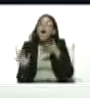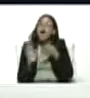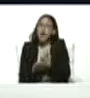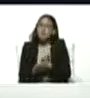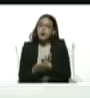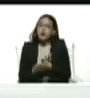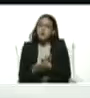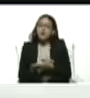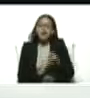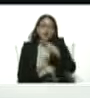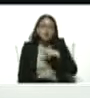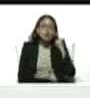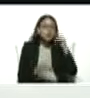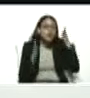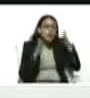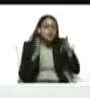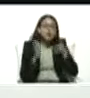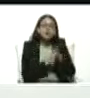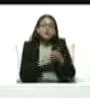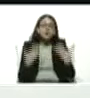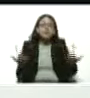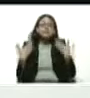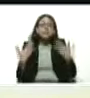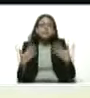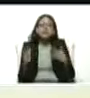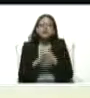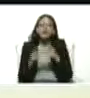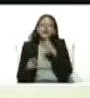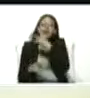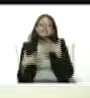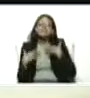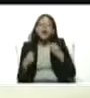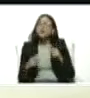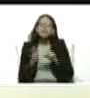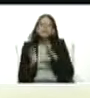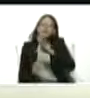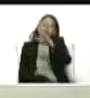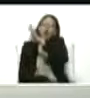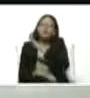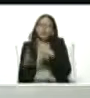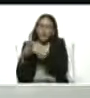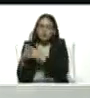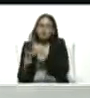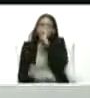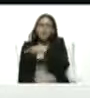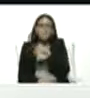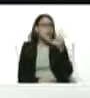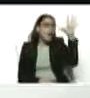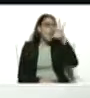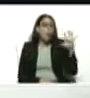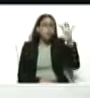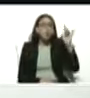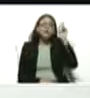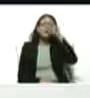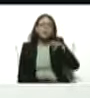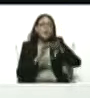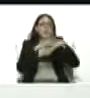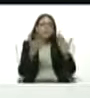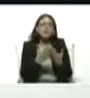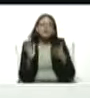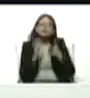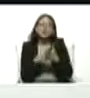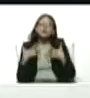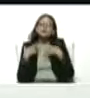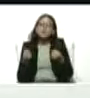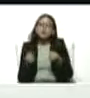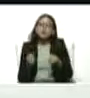Hay una crisis de salud muy grande en Estados Unidos, en Europa y en el mundo. La